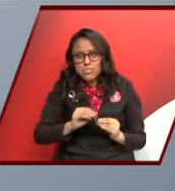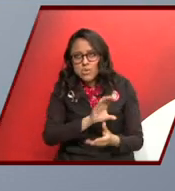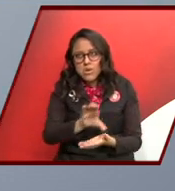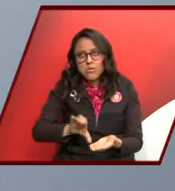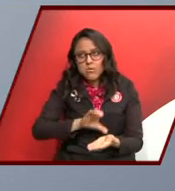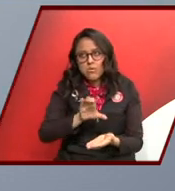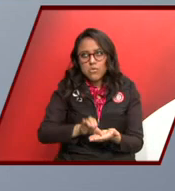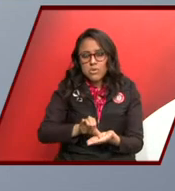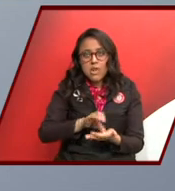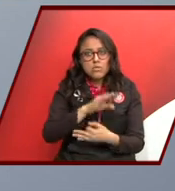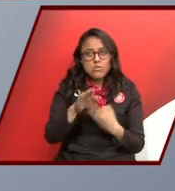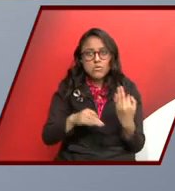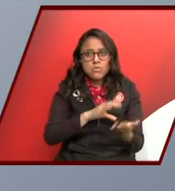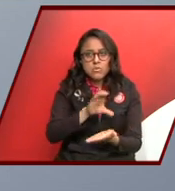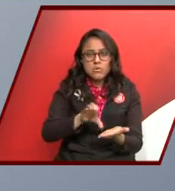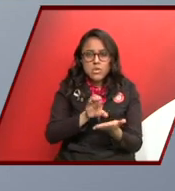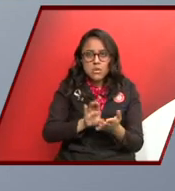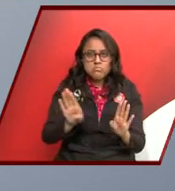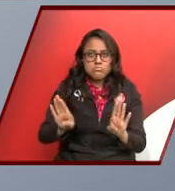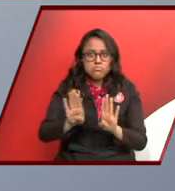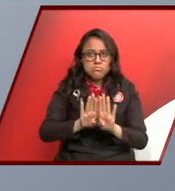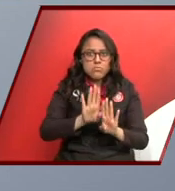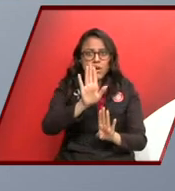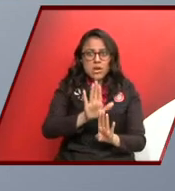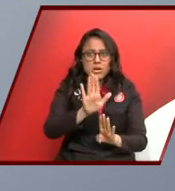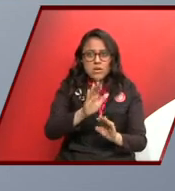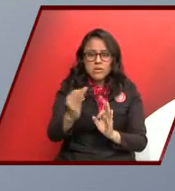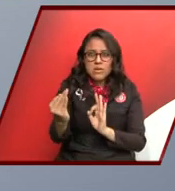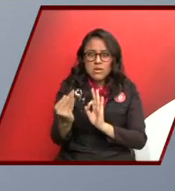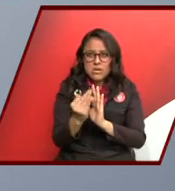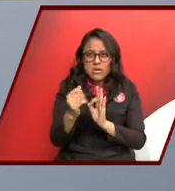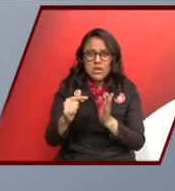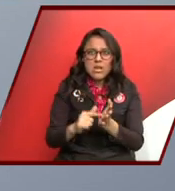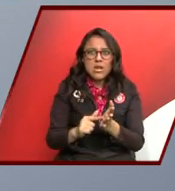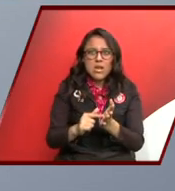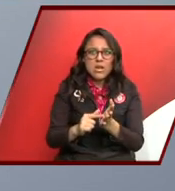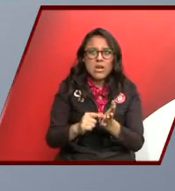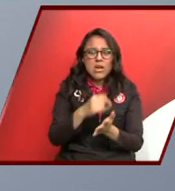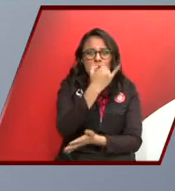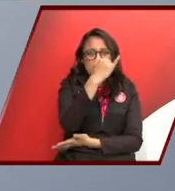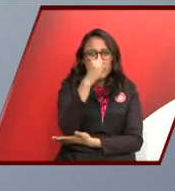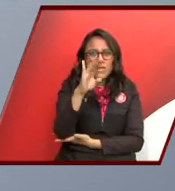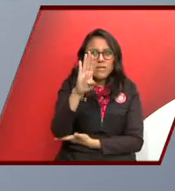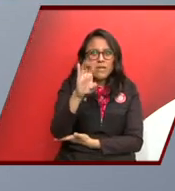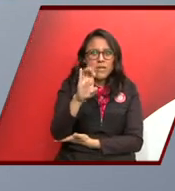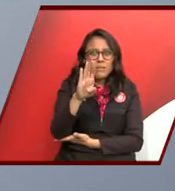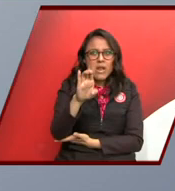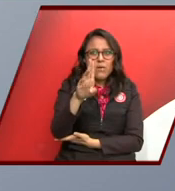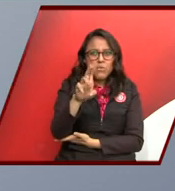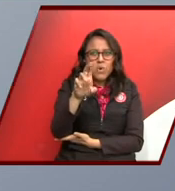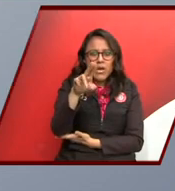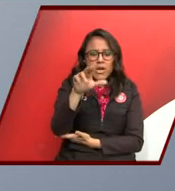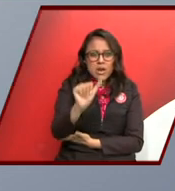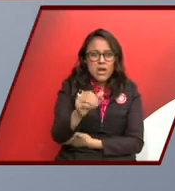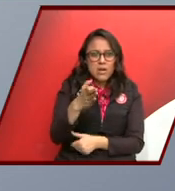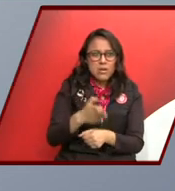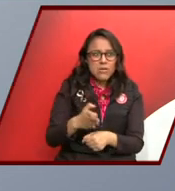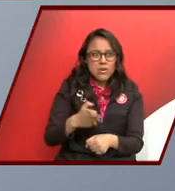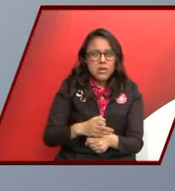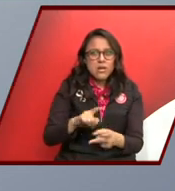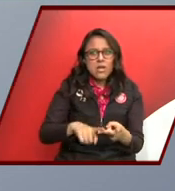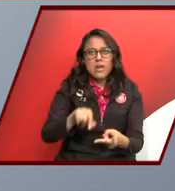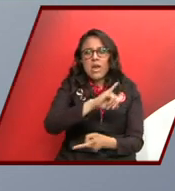colonia. No puedes circular. Es como la que está enfrente del aeropuerto, que antes se llamaba Jardín Balbuena, hoy se